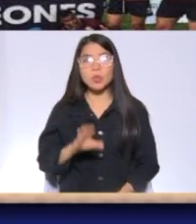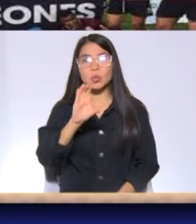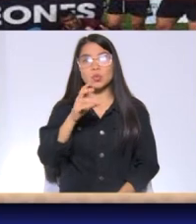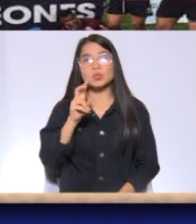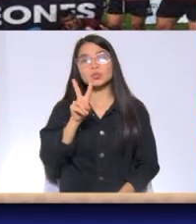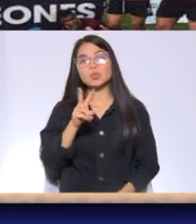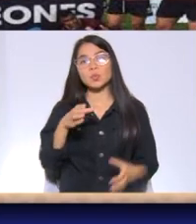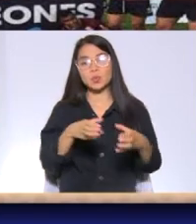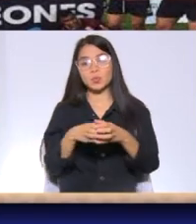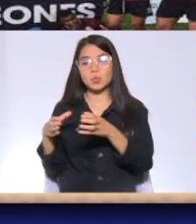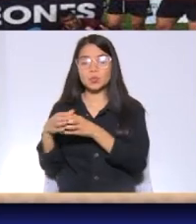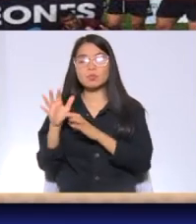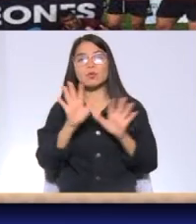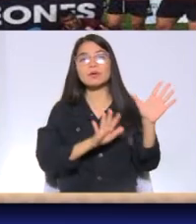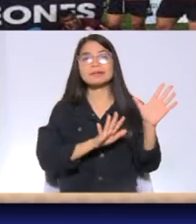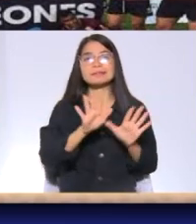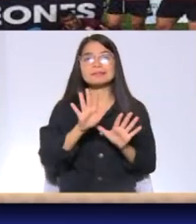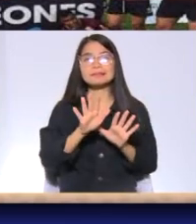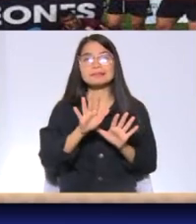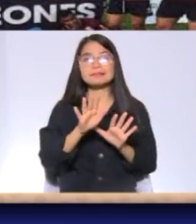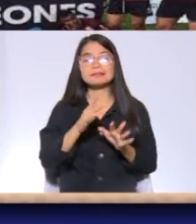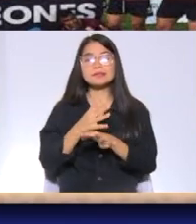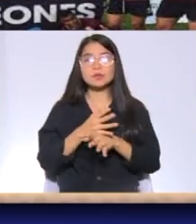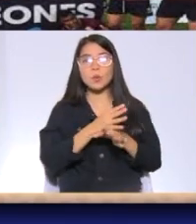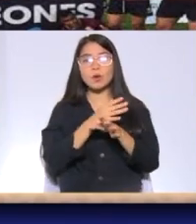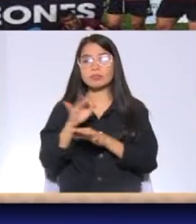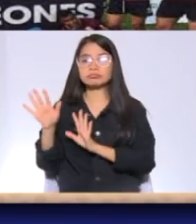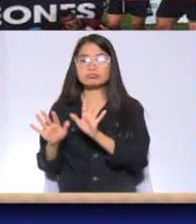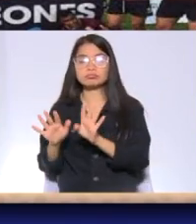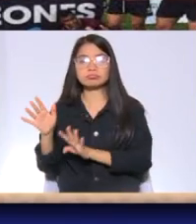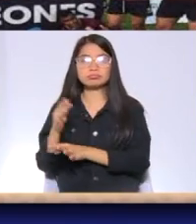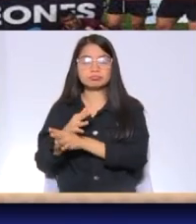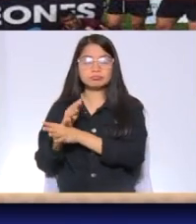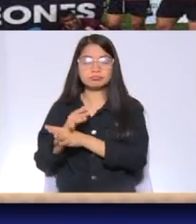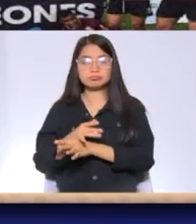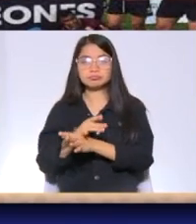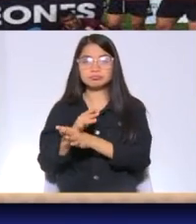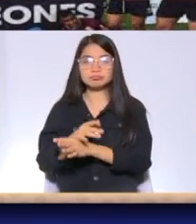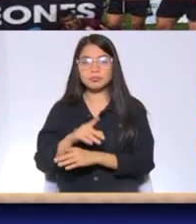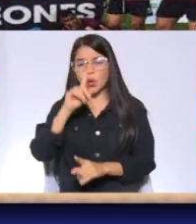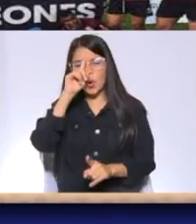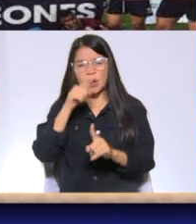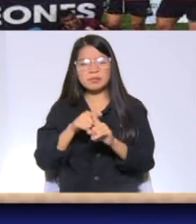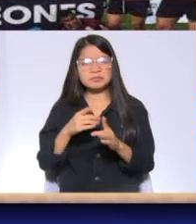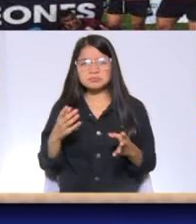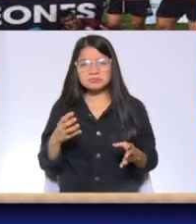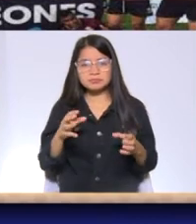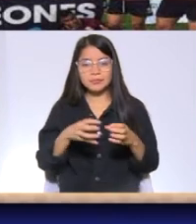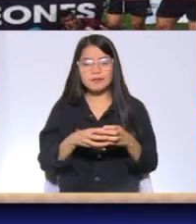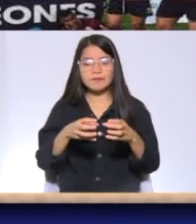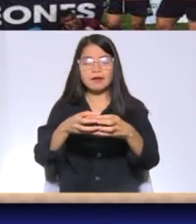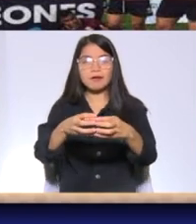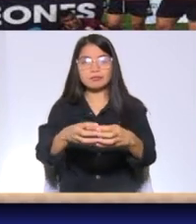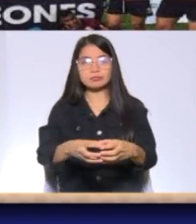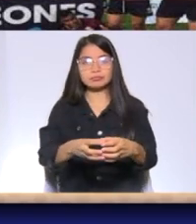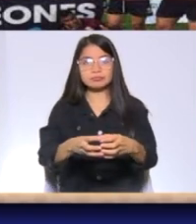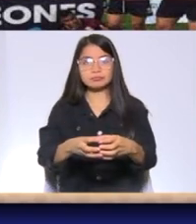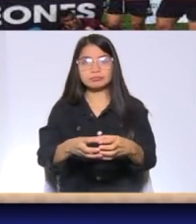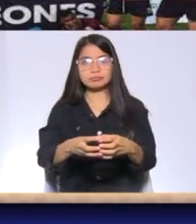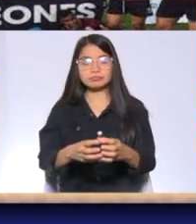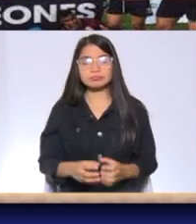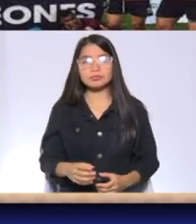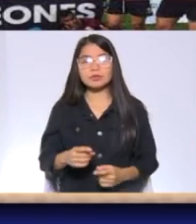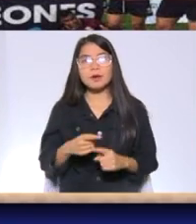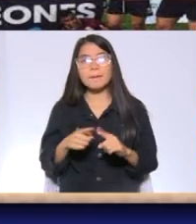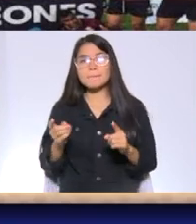en la modalidad de rugby más extendida. El objeto es poner el balón oval en la zona de puntuación contraria más veces que el otro equipo. Fíjense, el